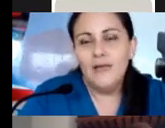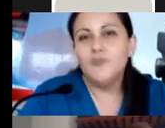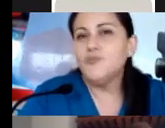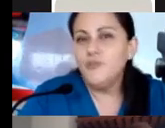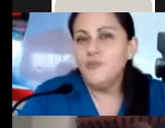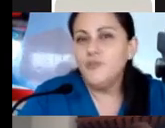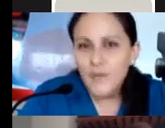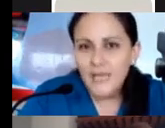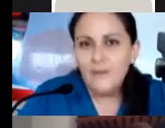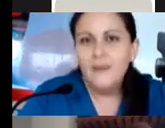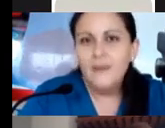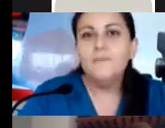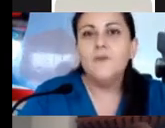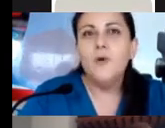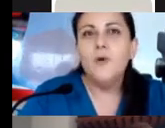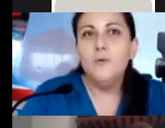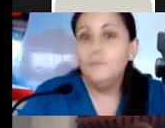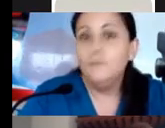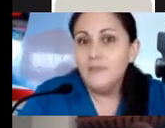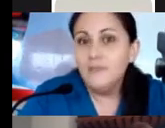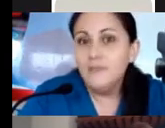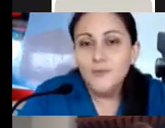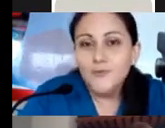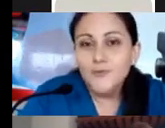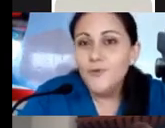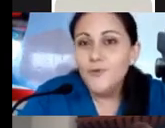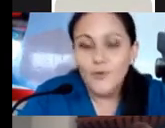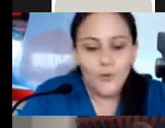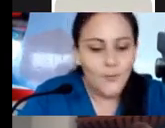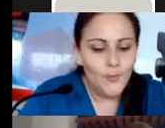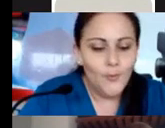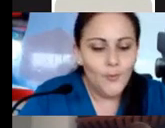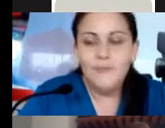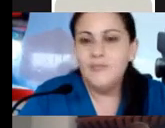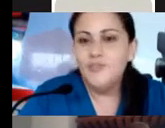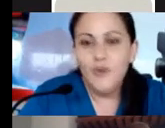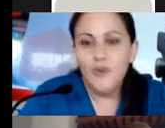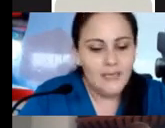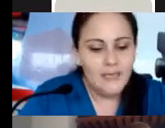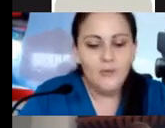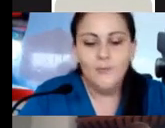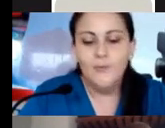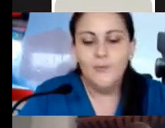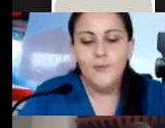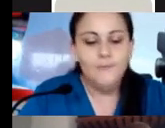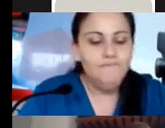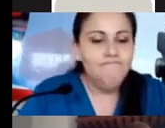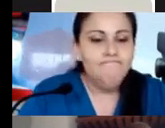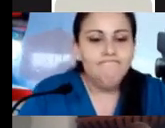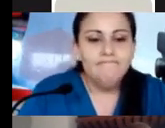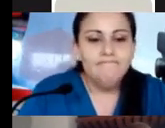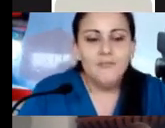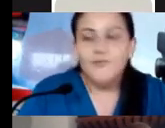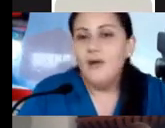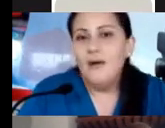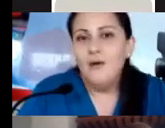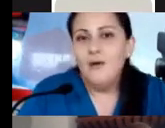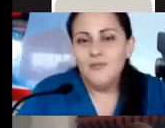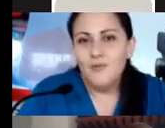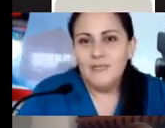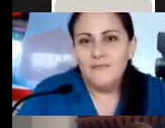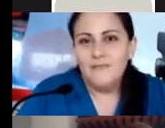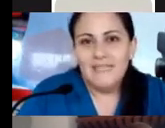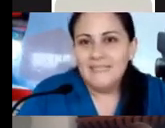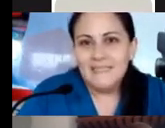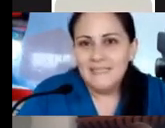la 409, como Mr. Músculo, como el Joy, como son jabones